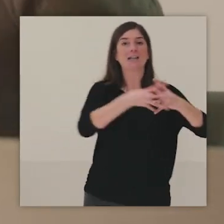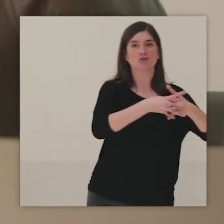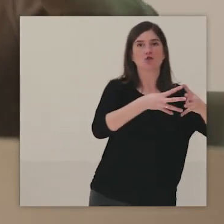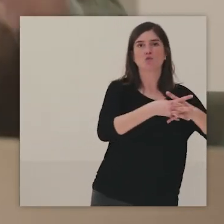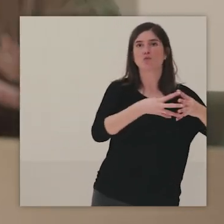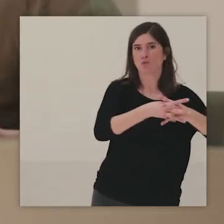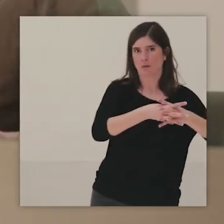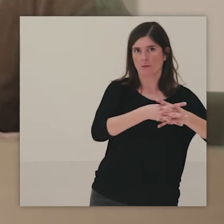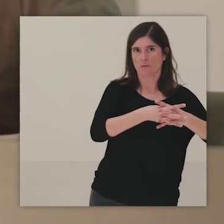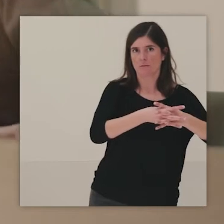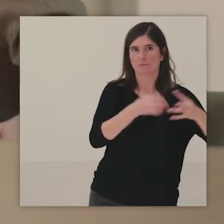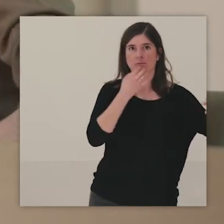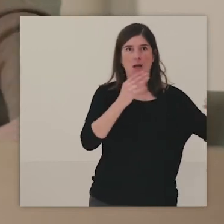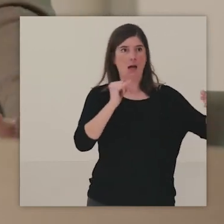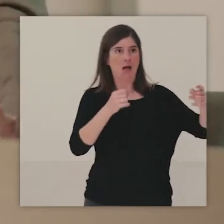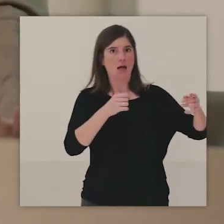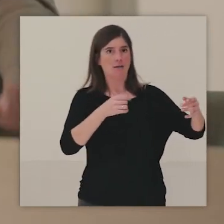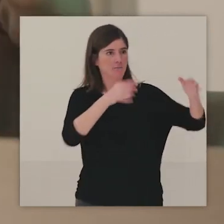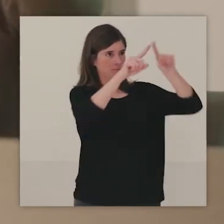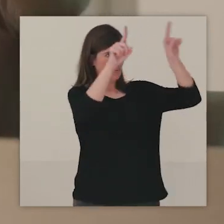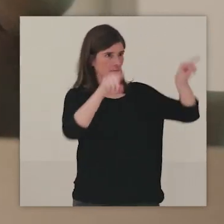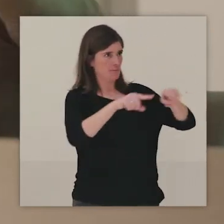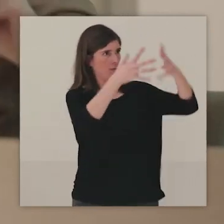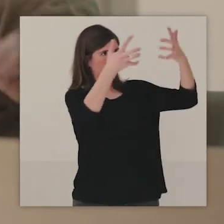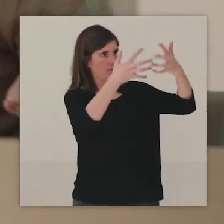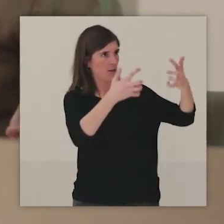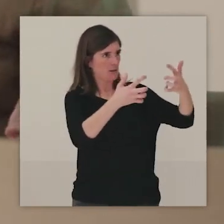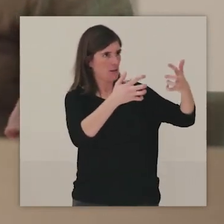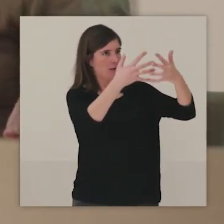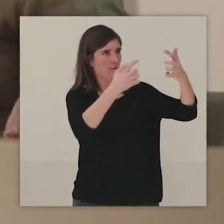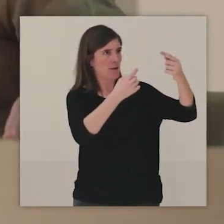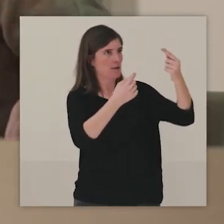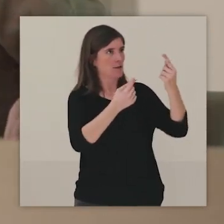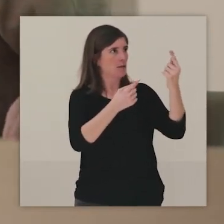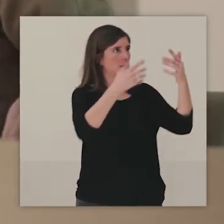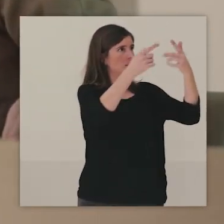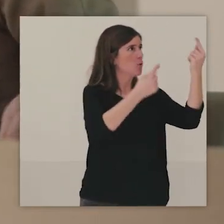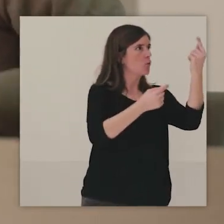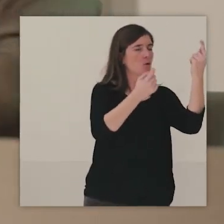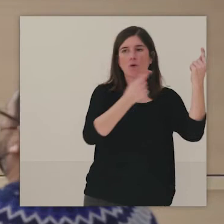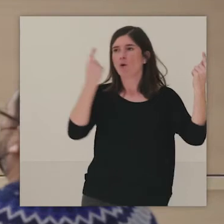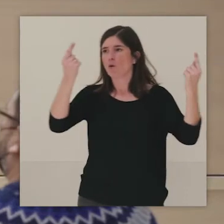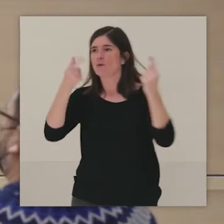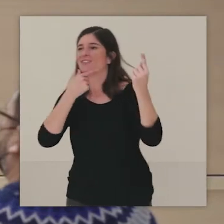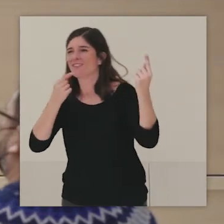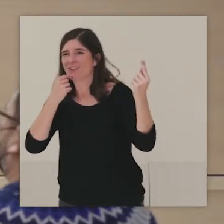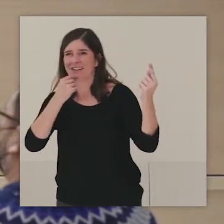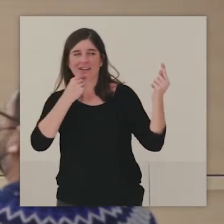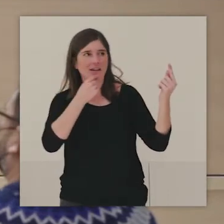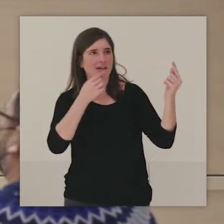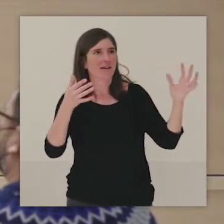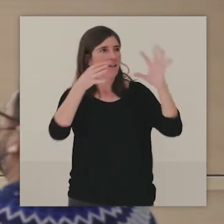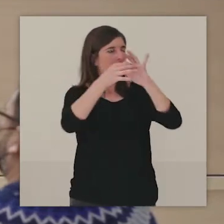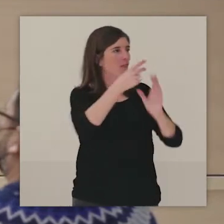si tenemos el original y la hoja en blanco y empezamos a hacer frase 1, frase 2, frase 3 en lectura fácil, heredaremos